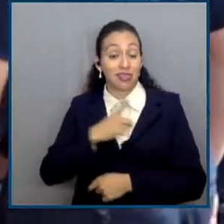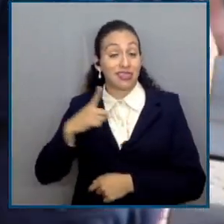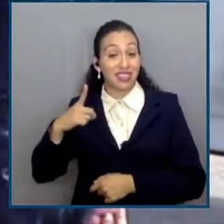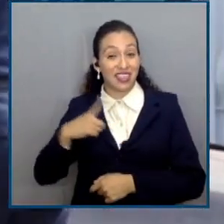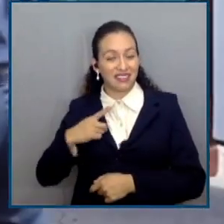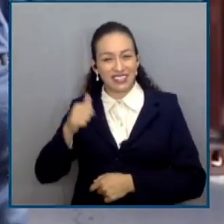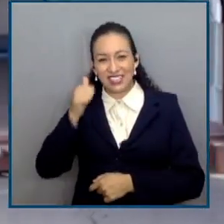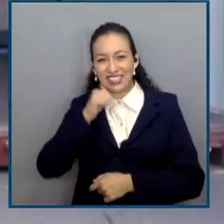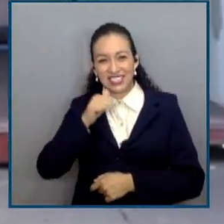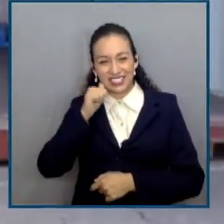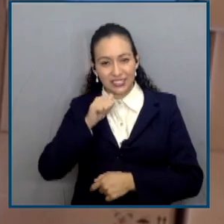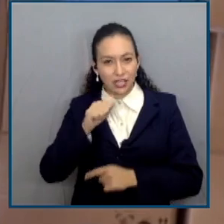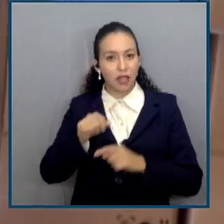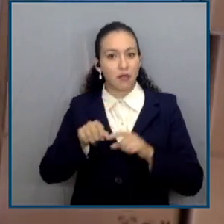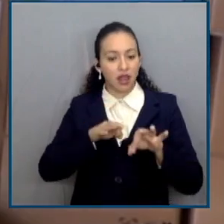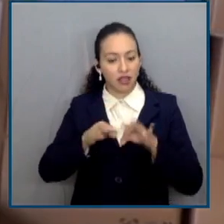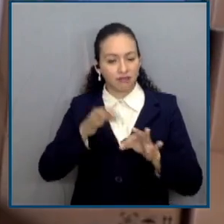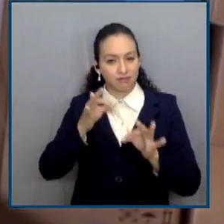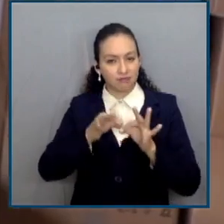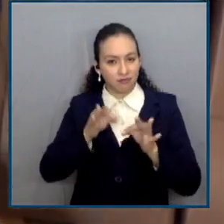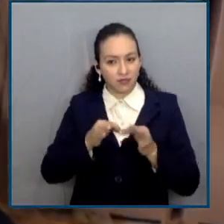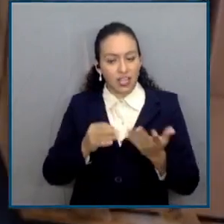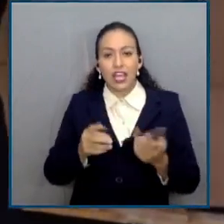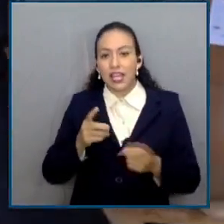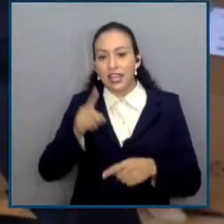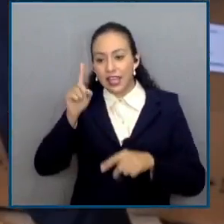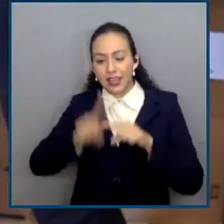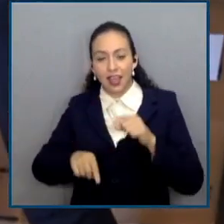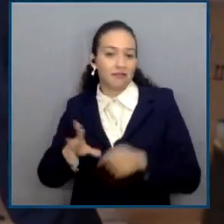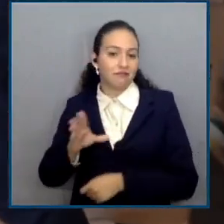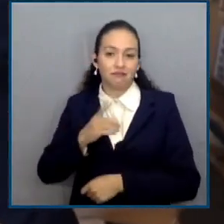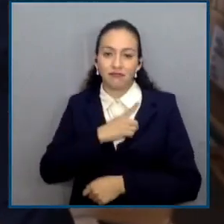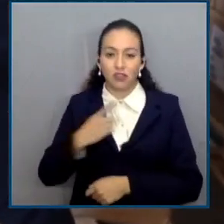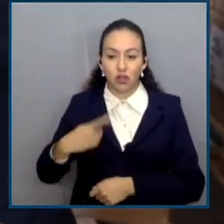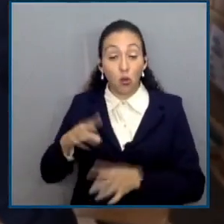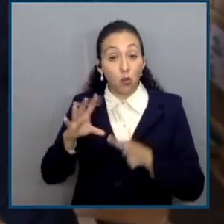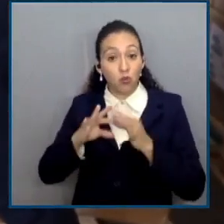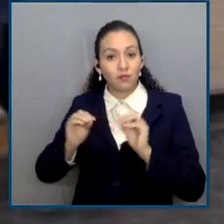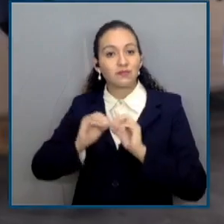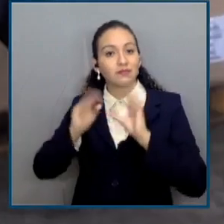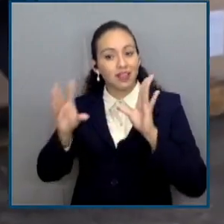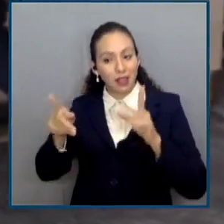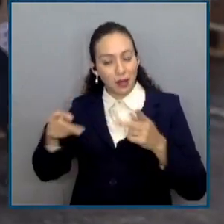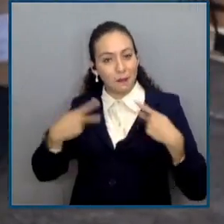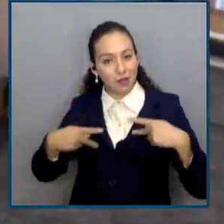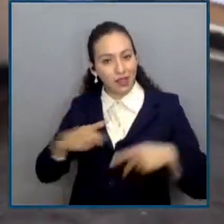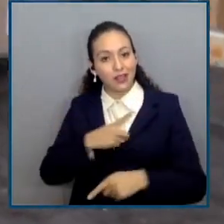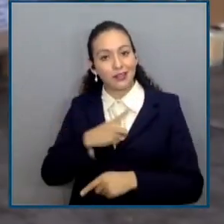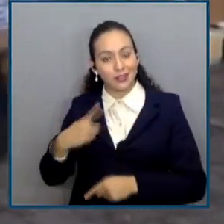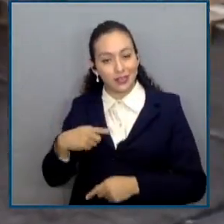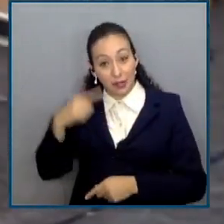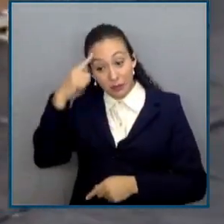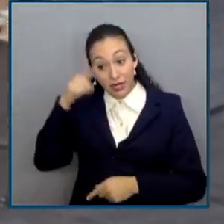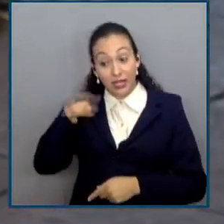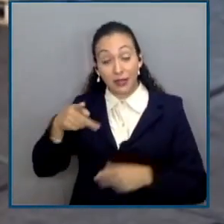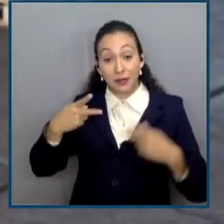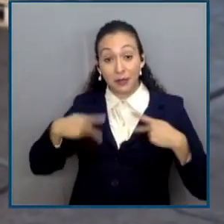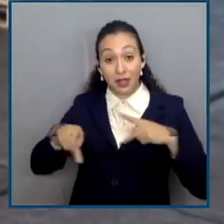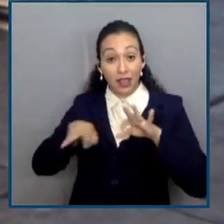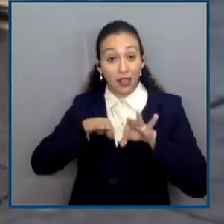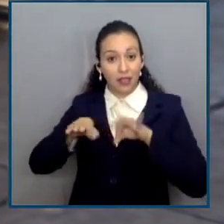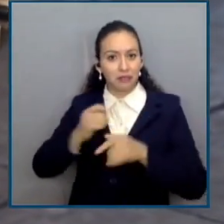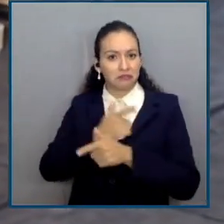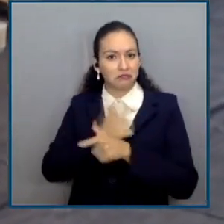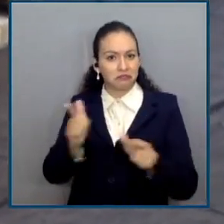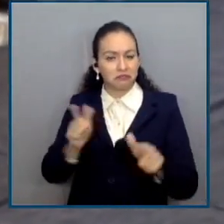su ejercicio y asegurar que no se impida a las personas dedicarse a la actividad laboral que decidan, siempre que sea lícita y no